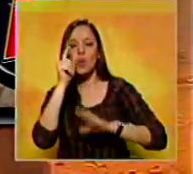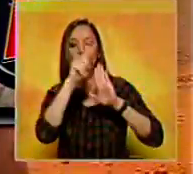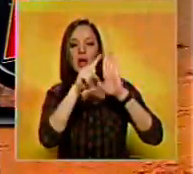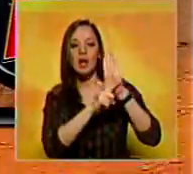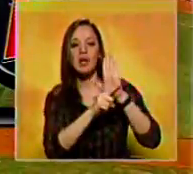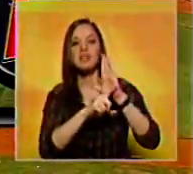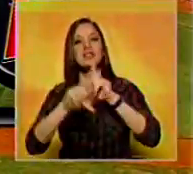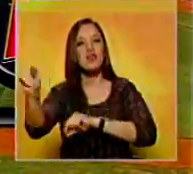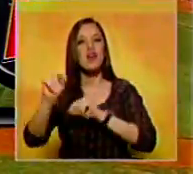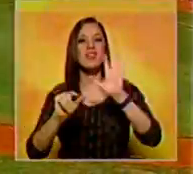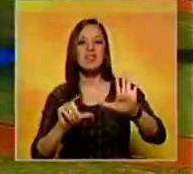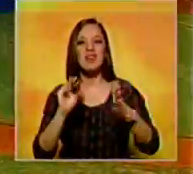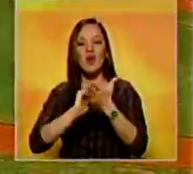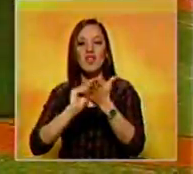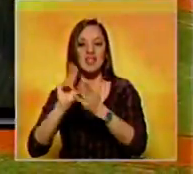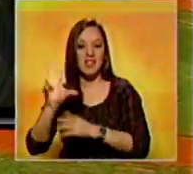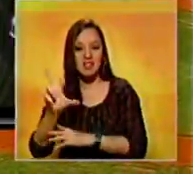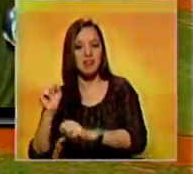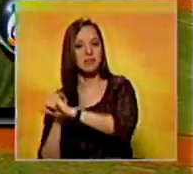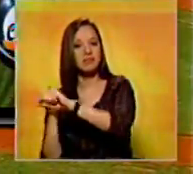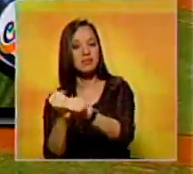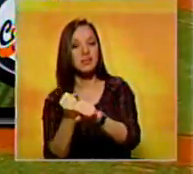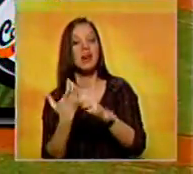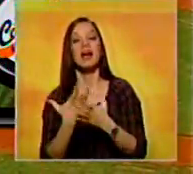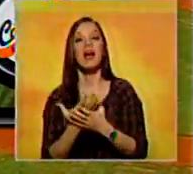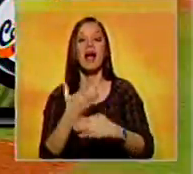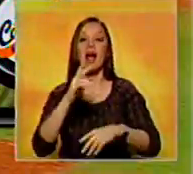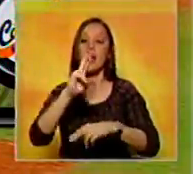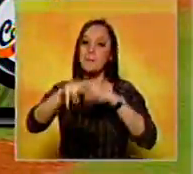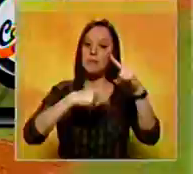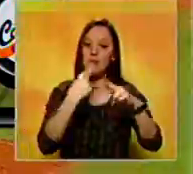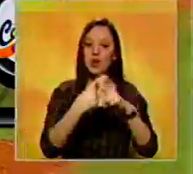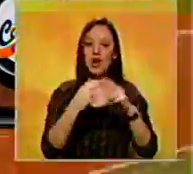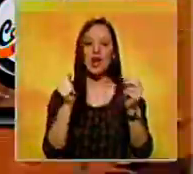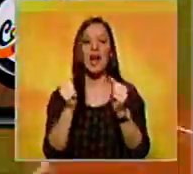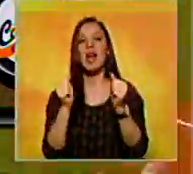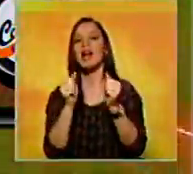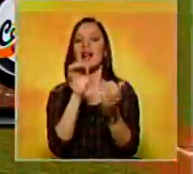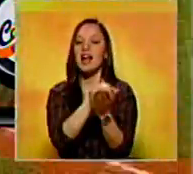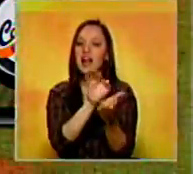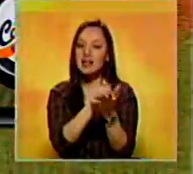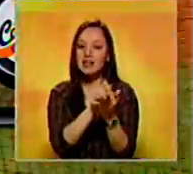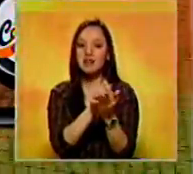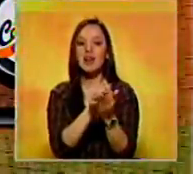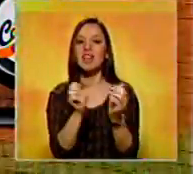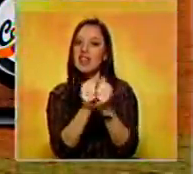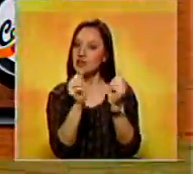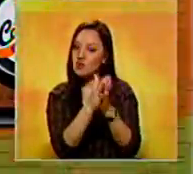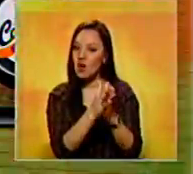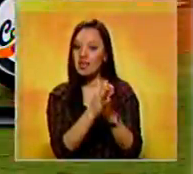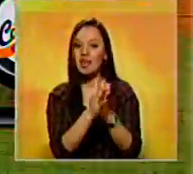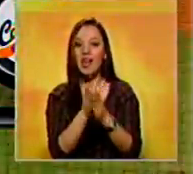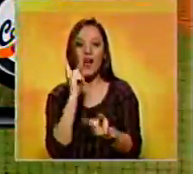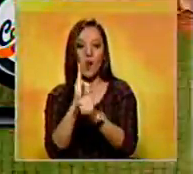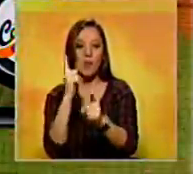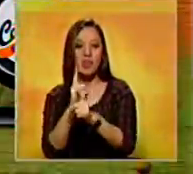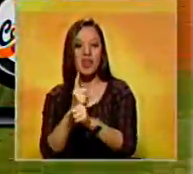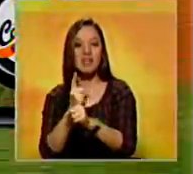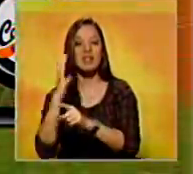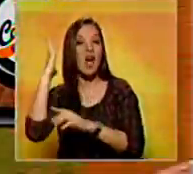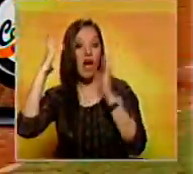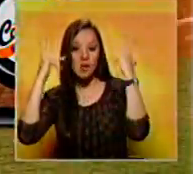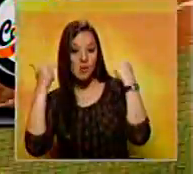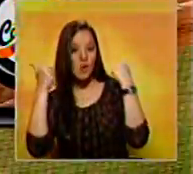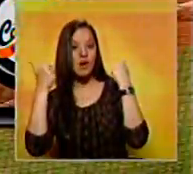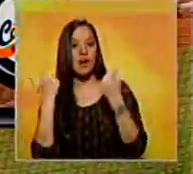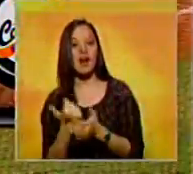con doblete, una impulsada y una anotada. En Puerto La Cruz, Caribes de Anzoátegui derrotó a los Leones del Caracas 7-5 para dividir en la serie el fin de